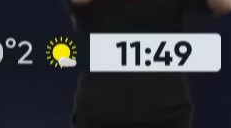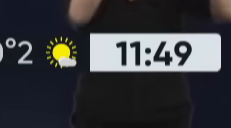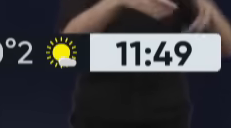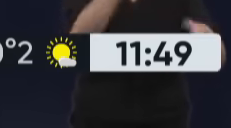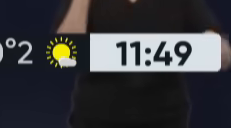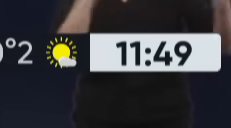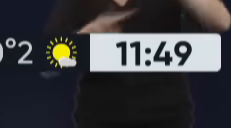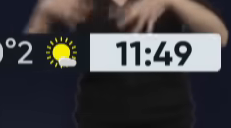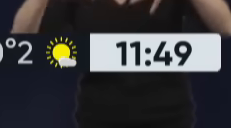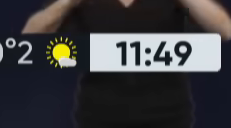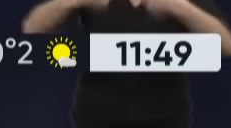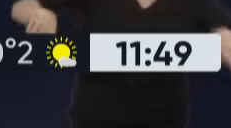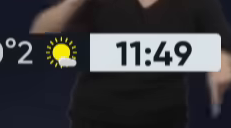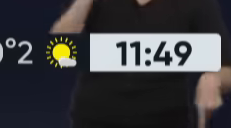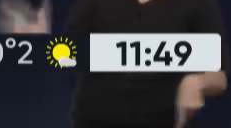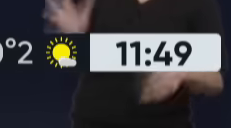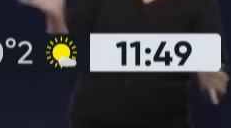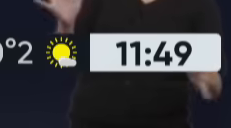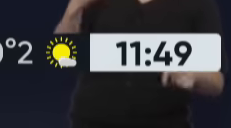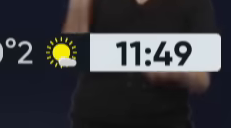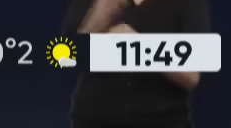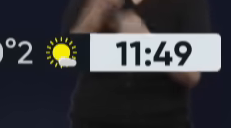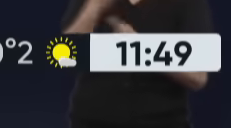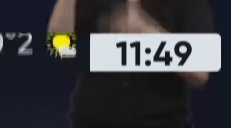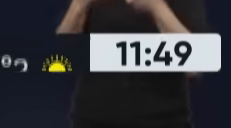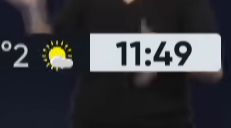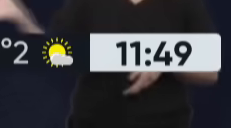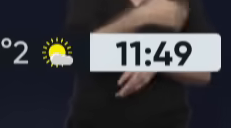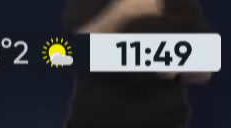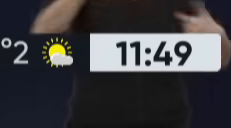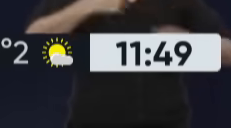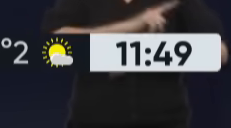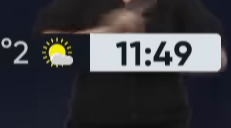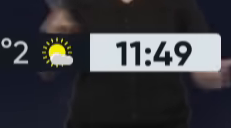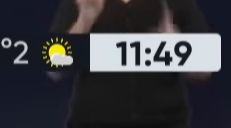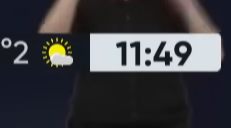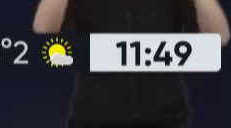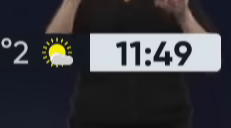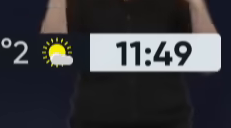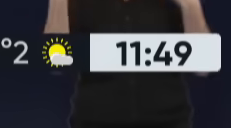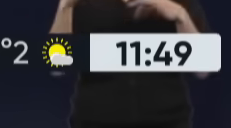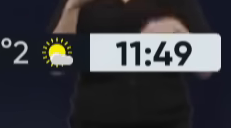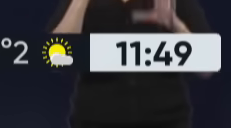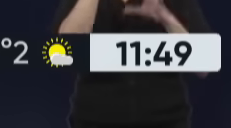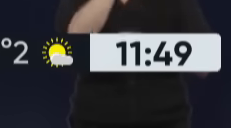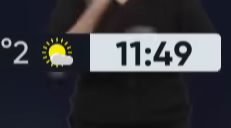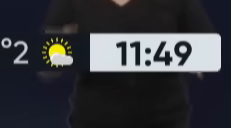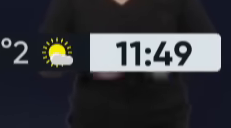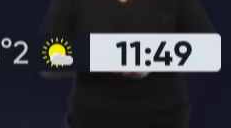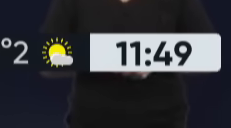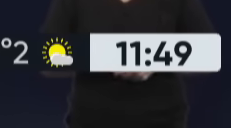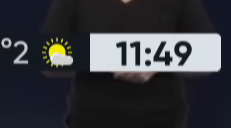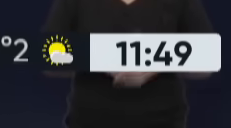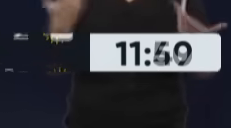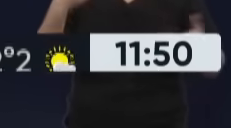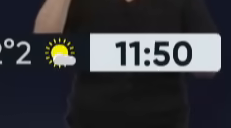porque no habría chance de hacerlo porque no lo conocemos. Así que, perdón que me extendí, pero a tu pregunta, no, efectivamente,